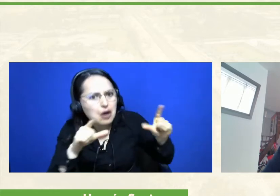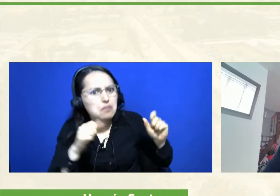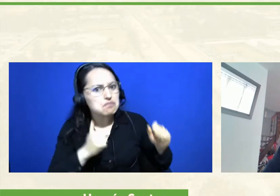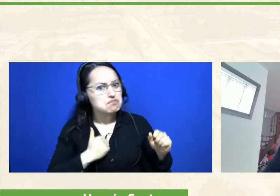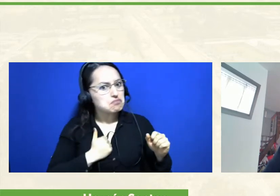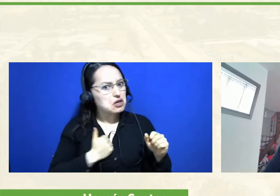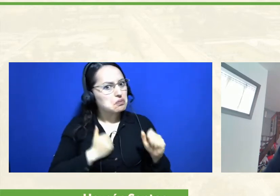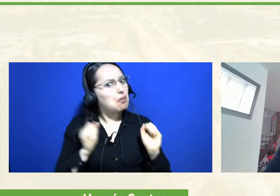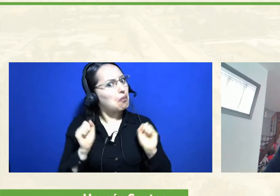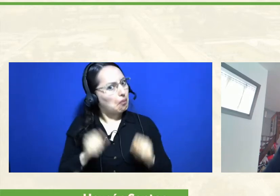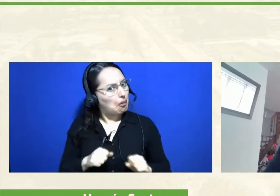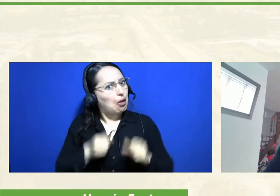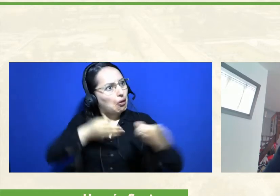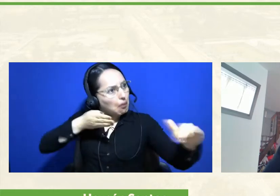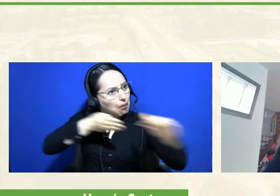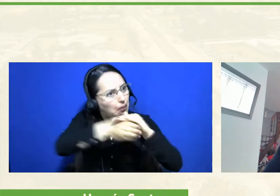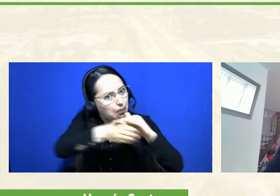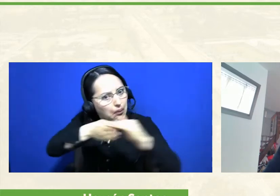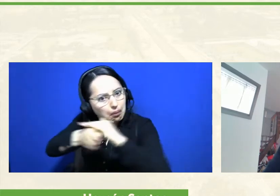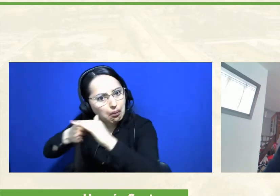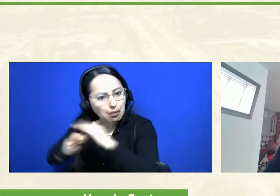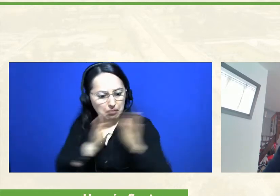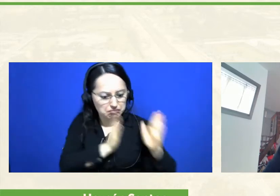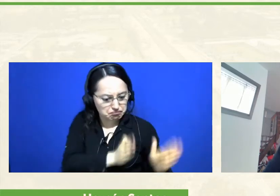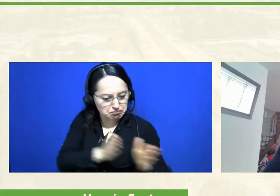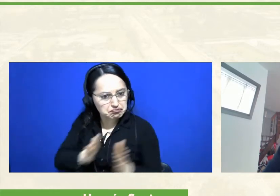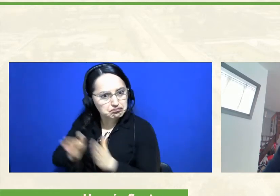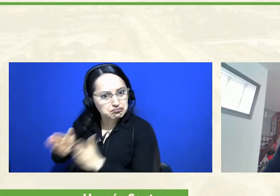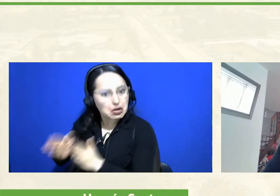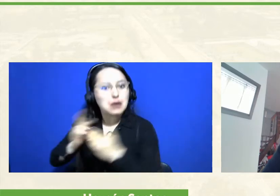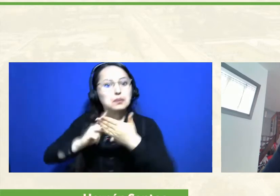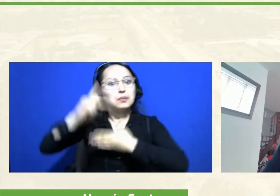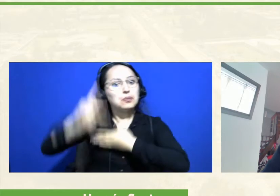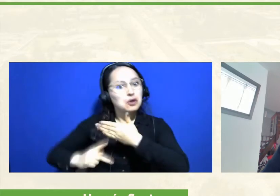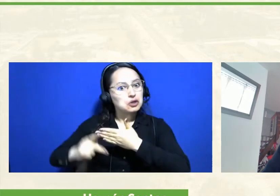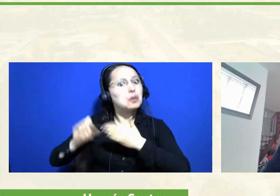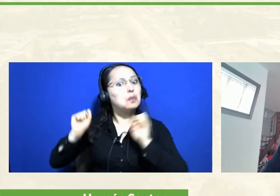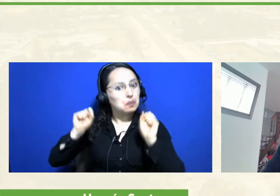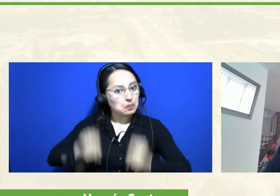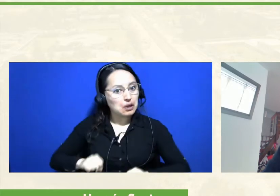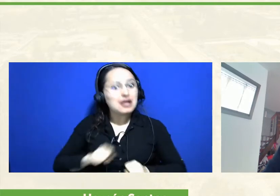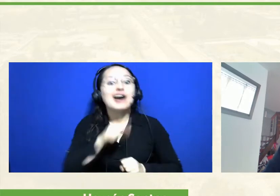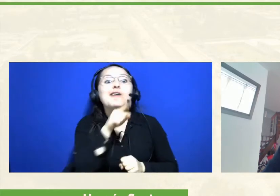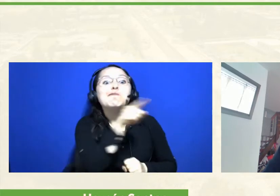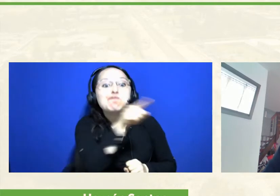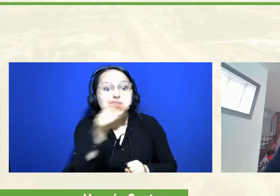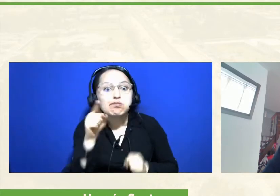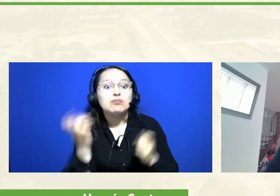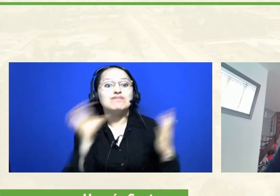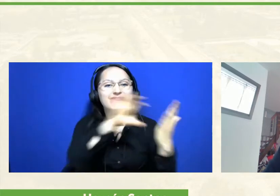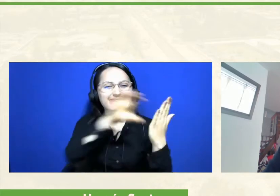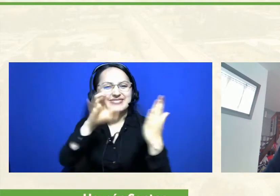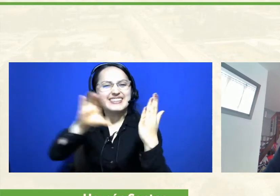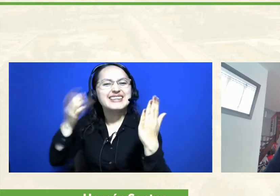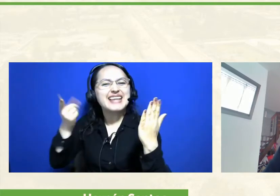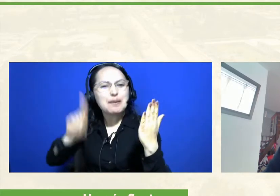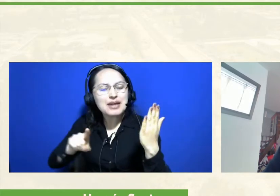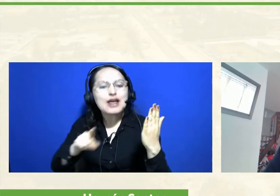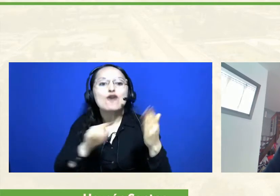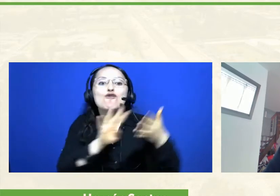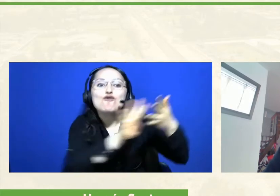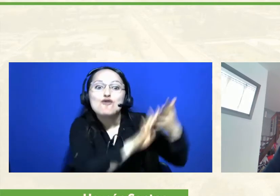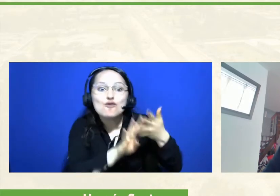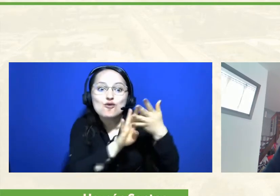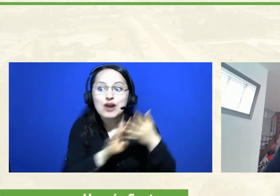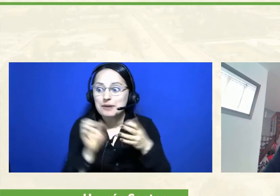fácil pueda acceder a todas las etapas, a todas las partes del proyecto. Y ahí también tenemos colgado un formulario para que la gente